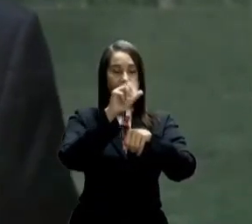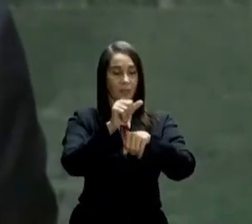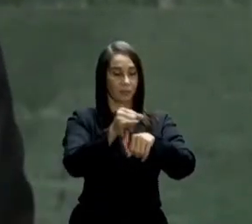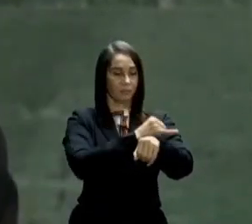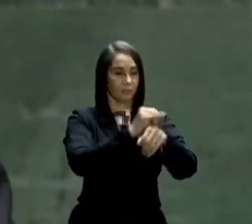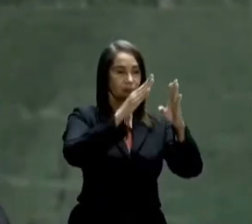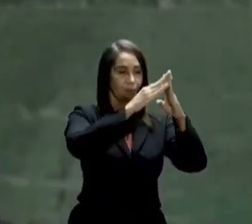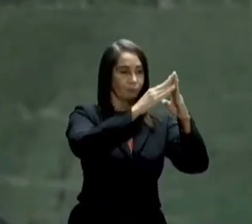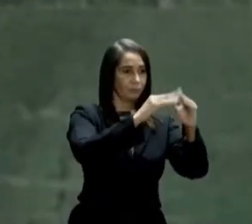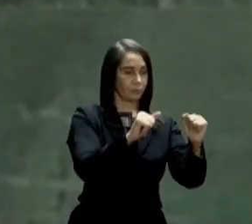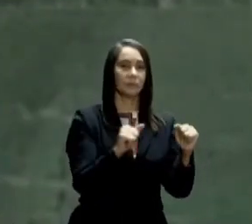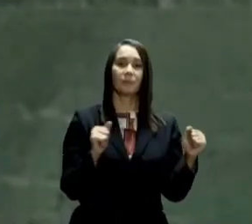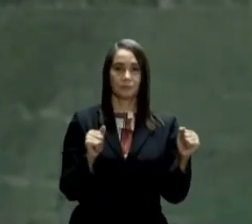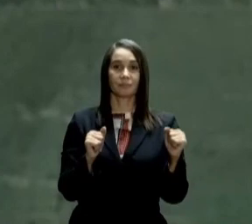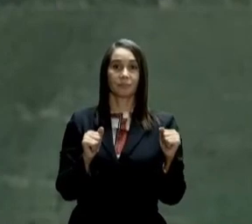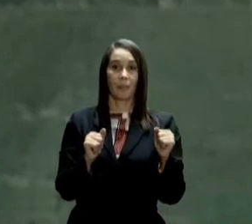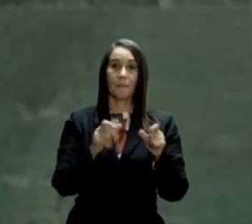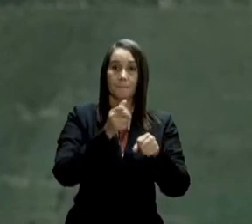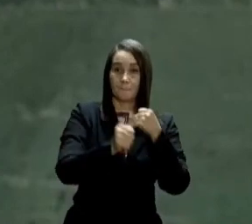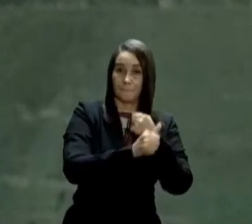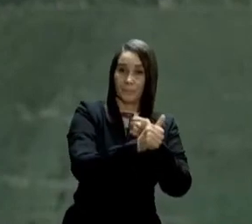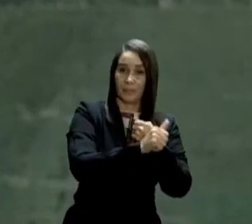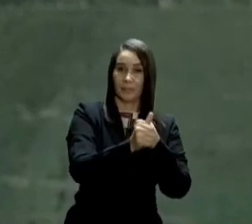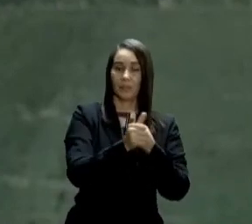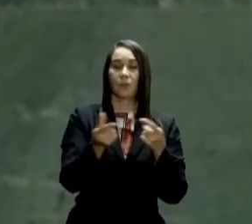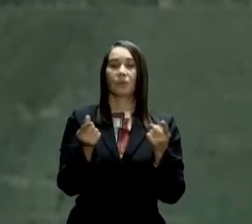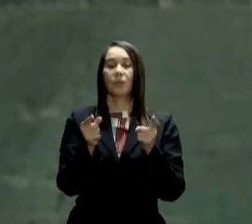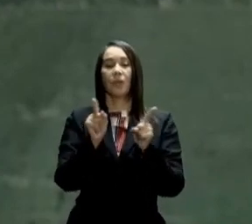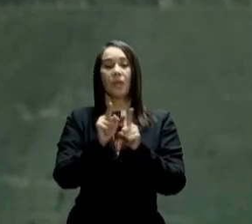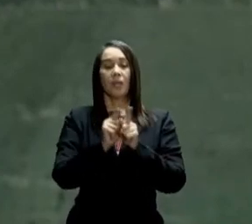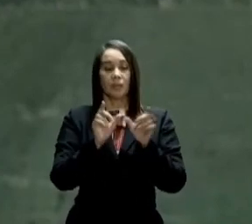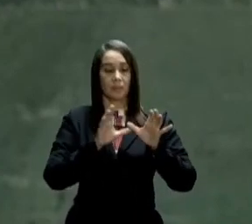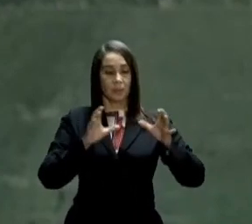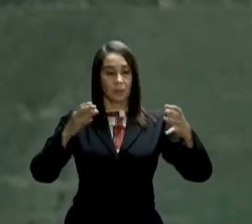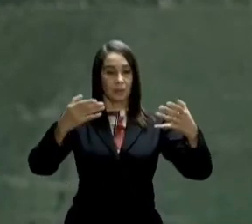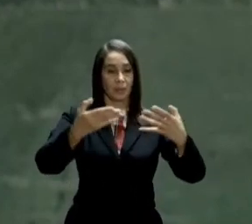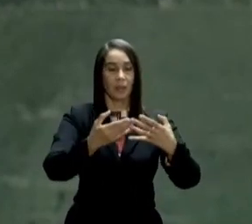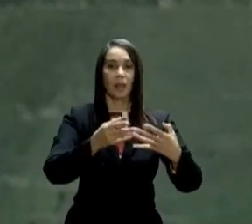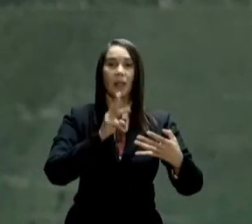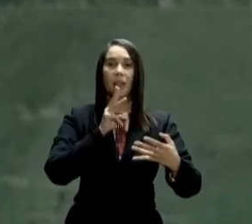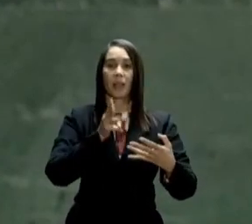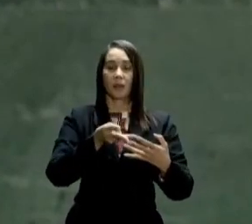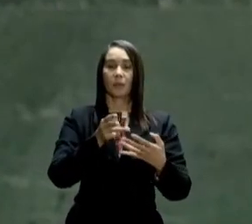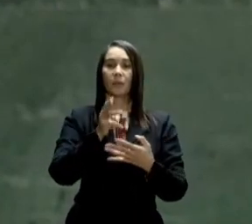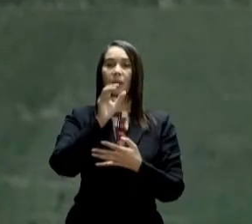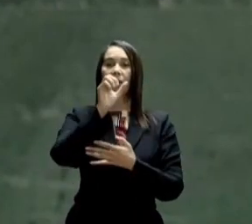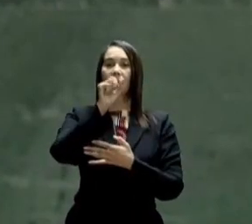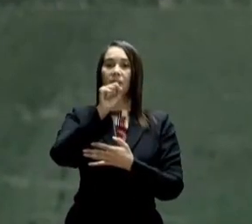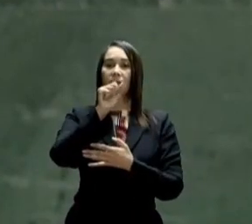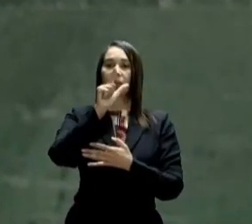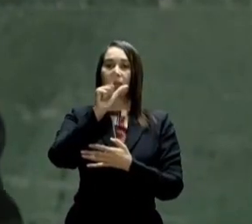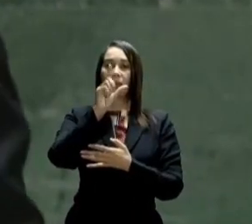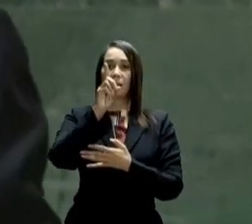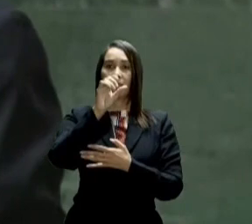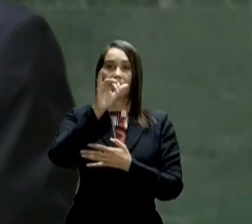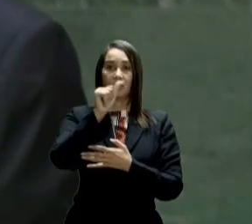efectos ecológicos nocivos afectando la laguna de Saladilla, una de las principales humedales de la República